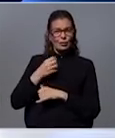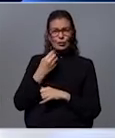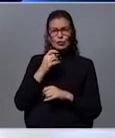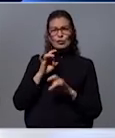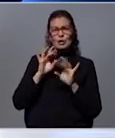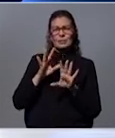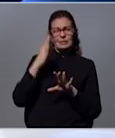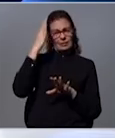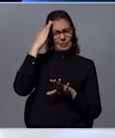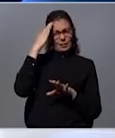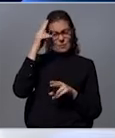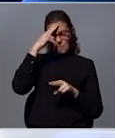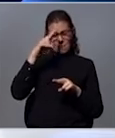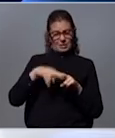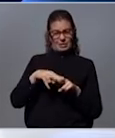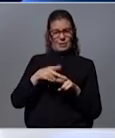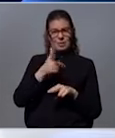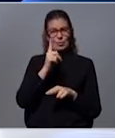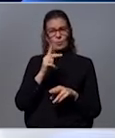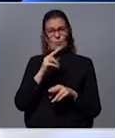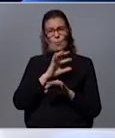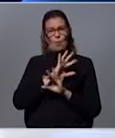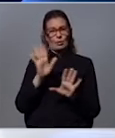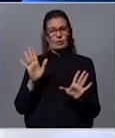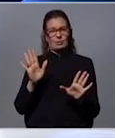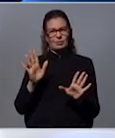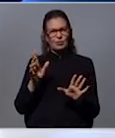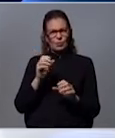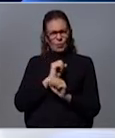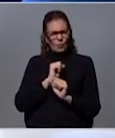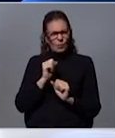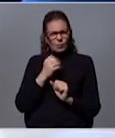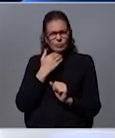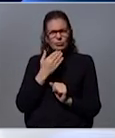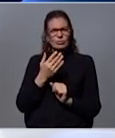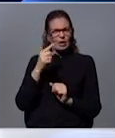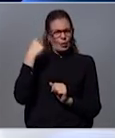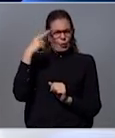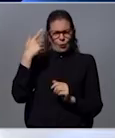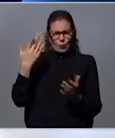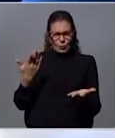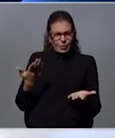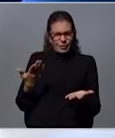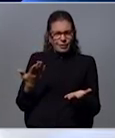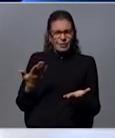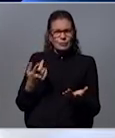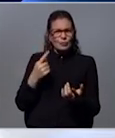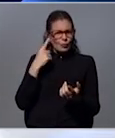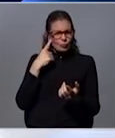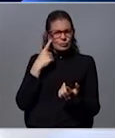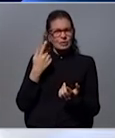de una gran mentira los militares saben hacer todo lo que puede hacer un ser humano con cierta razonabilidad y